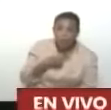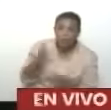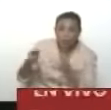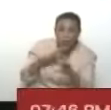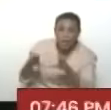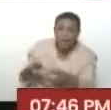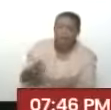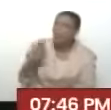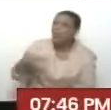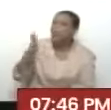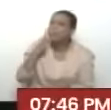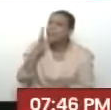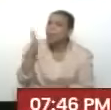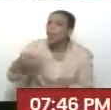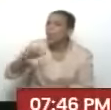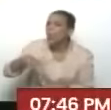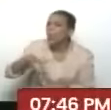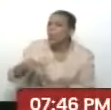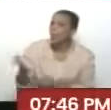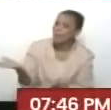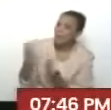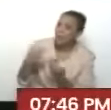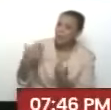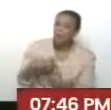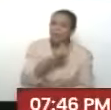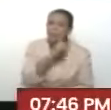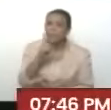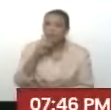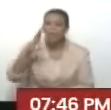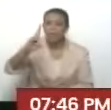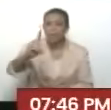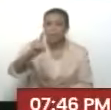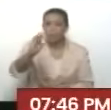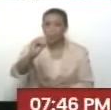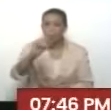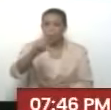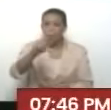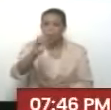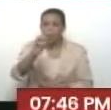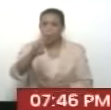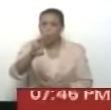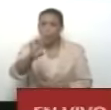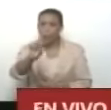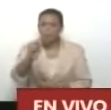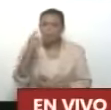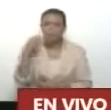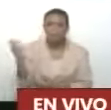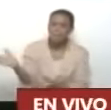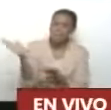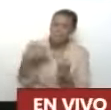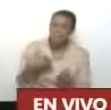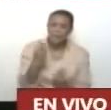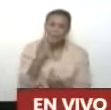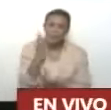Dolores? Ahí está. Dolores. Bien para acá,